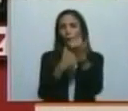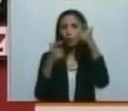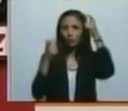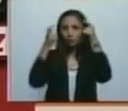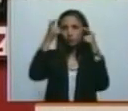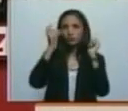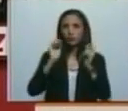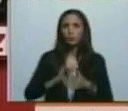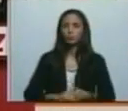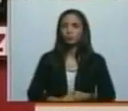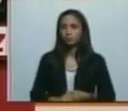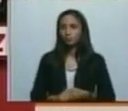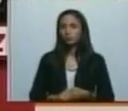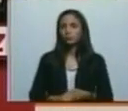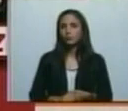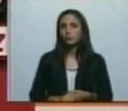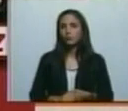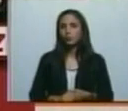mañana